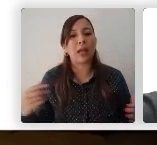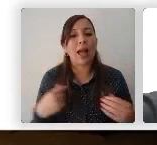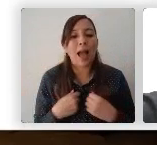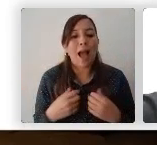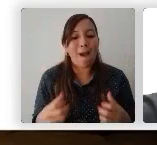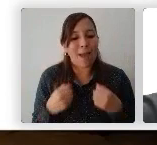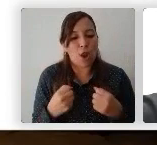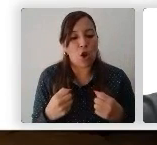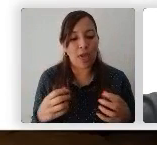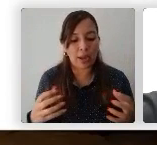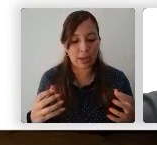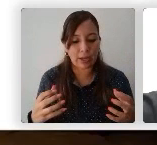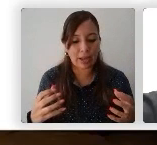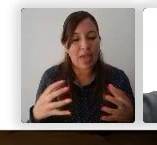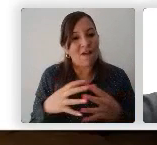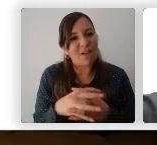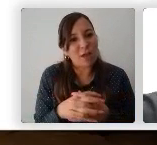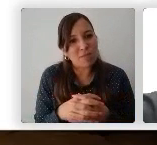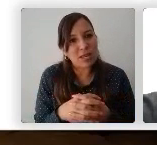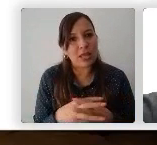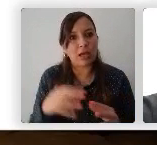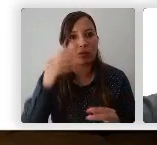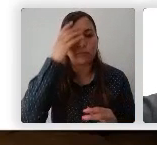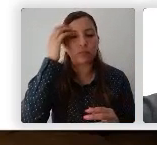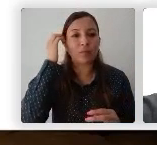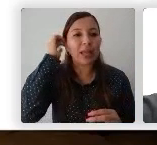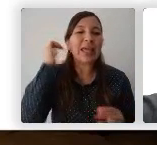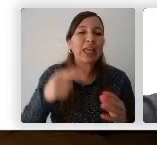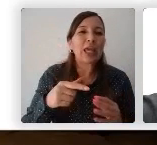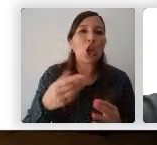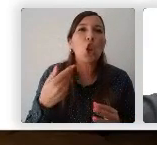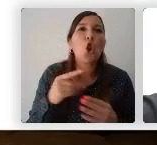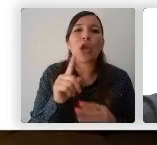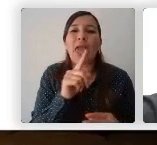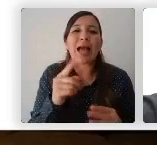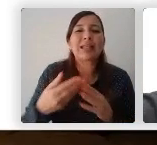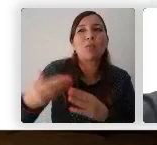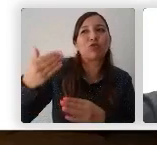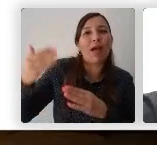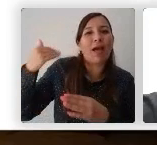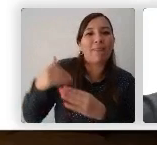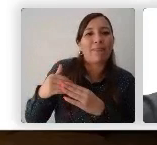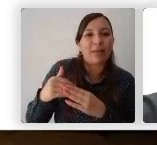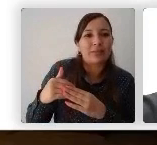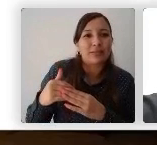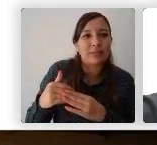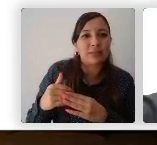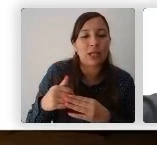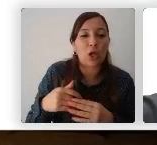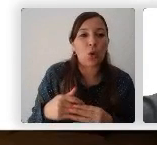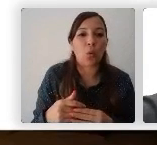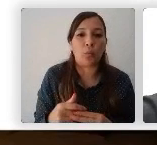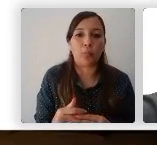amistades, los lazos y aquellos momentos que disfrutábamos mucho cuando estábamos transitando de manera normal,